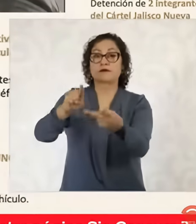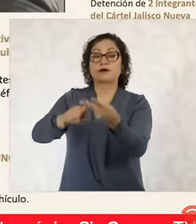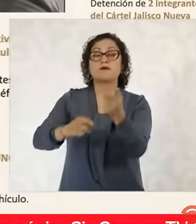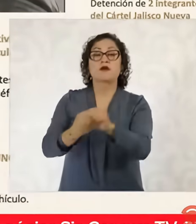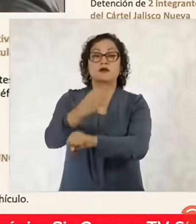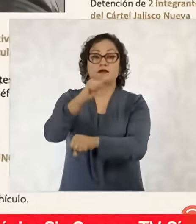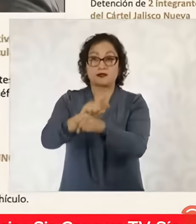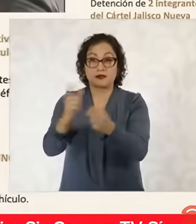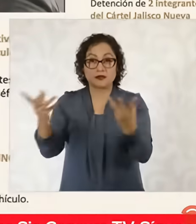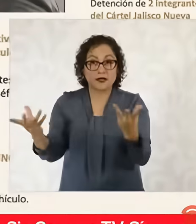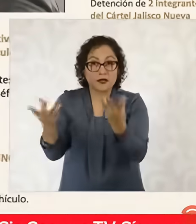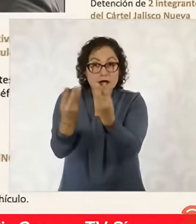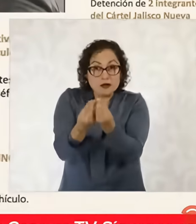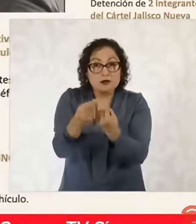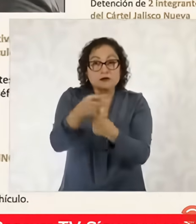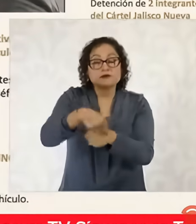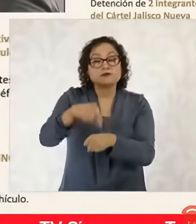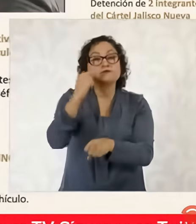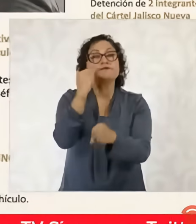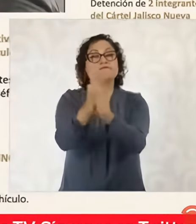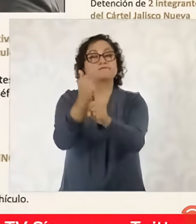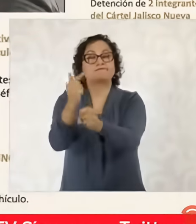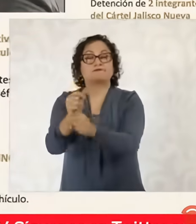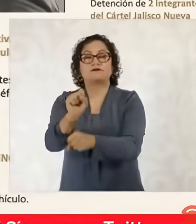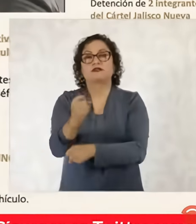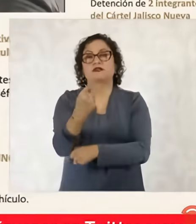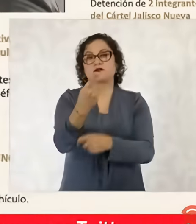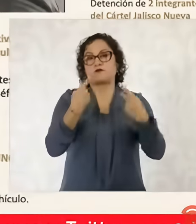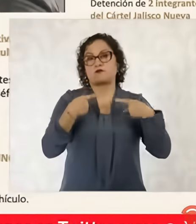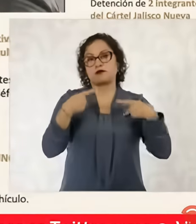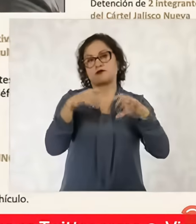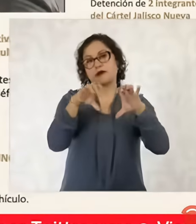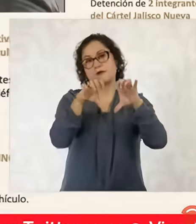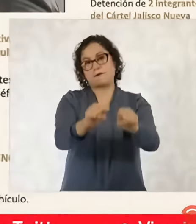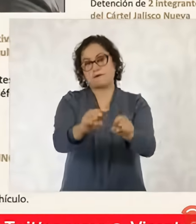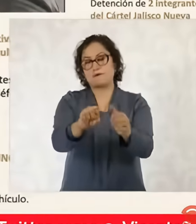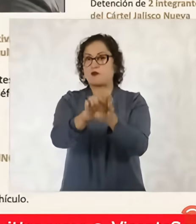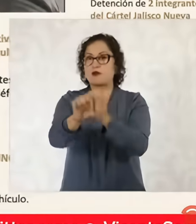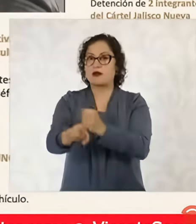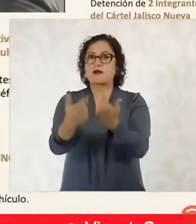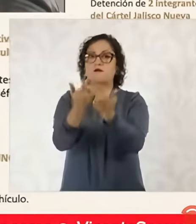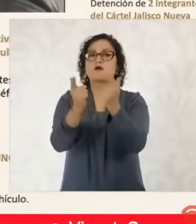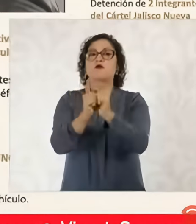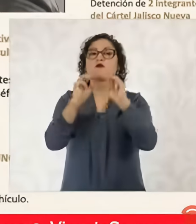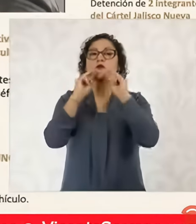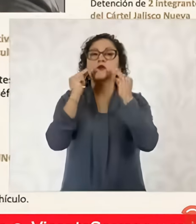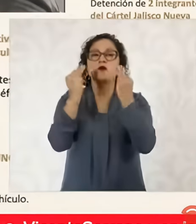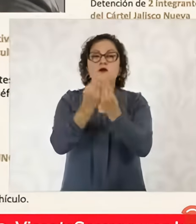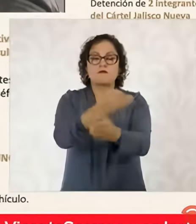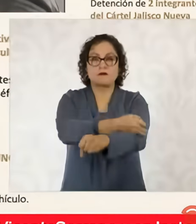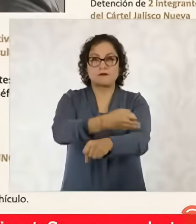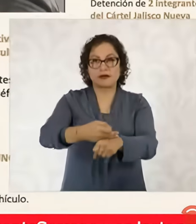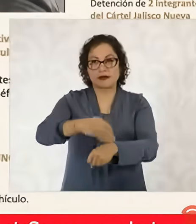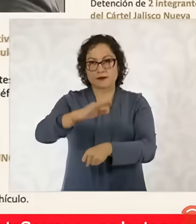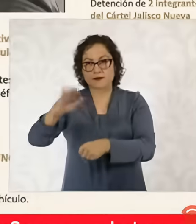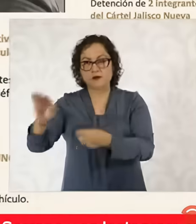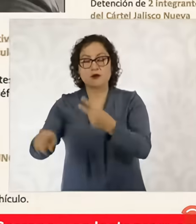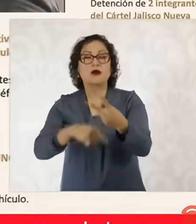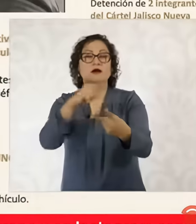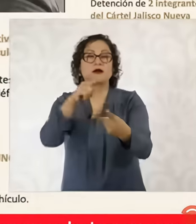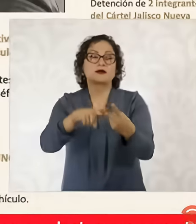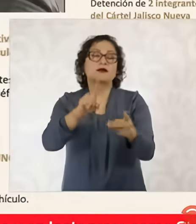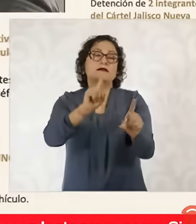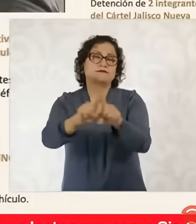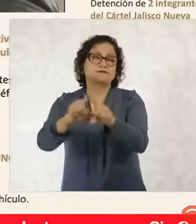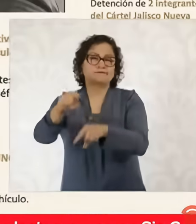detenidas 71 personas vinculadas con diferentes grupos delictivos, como la Familia Michoacana, Cártel Jalisco y los Alfas, a quienes